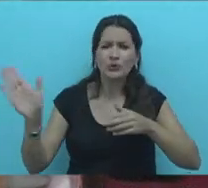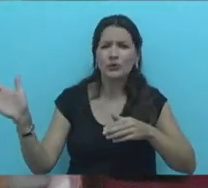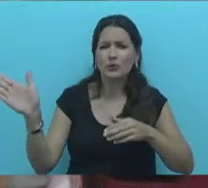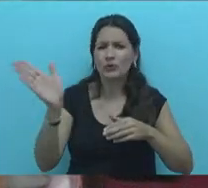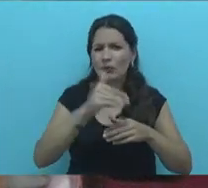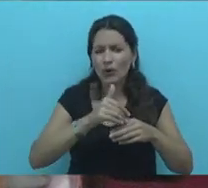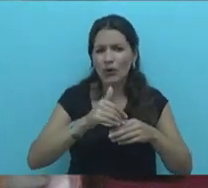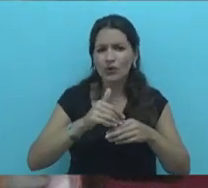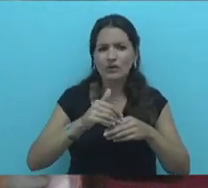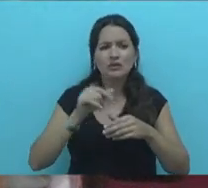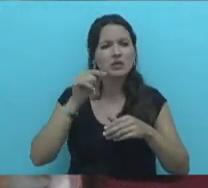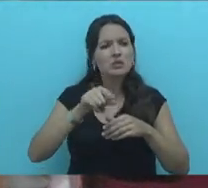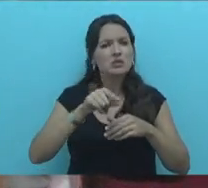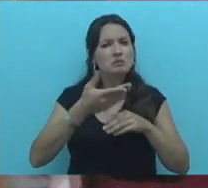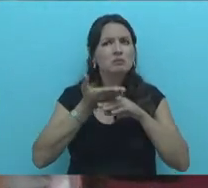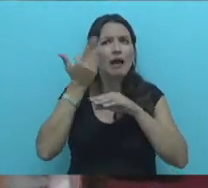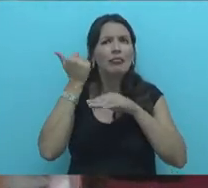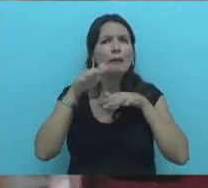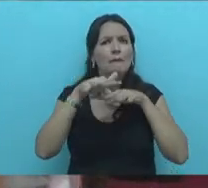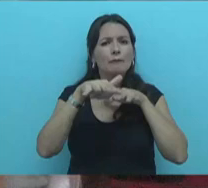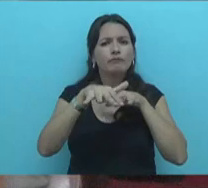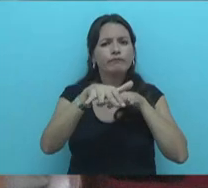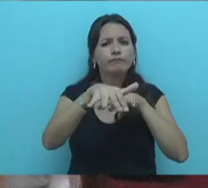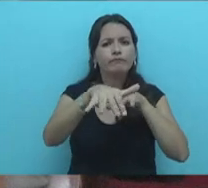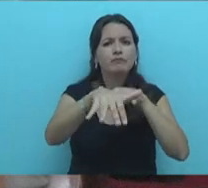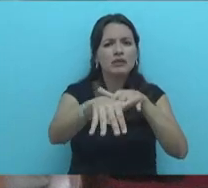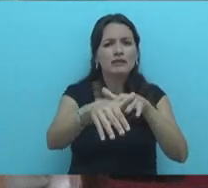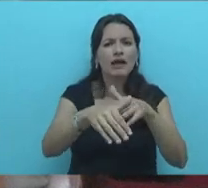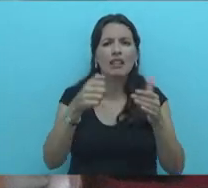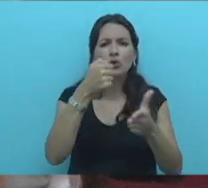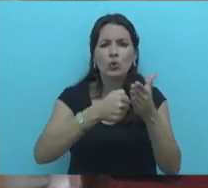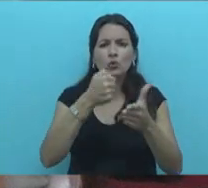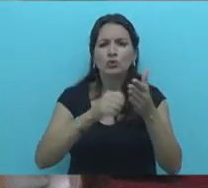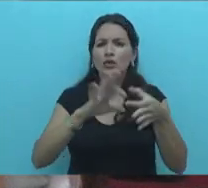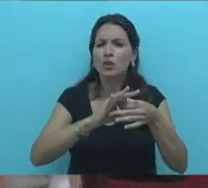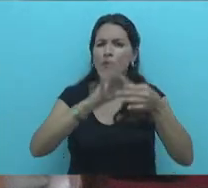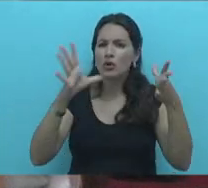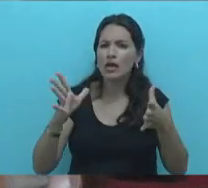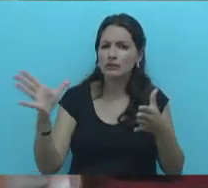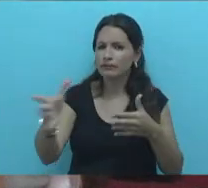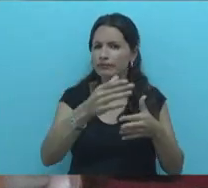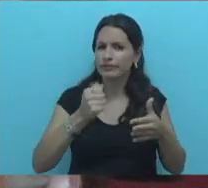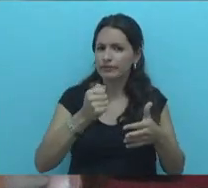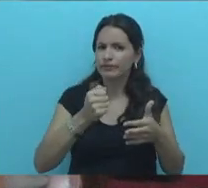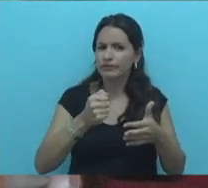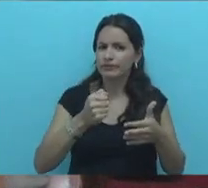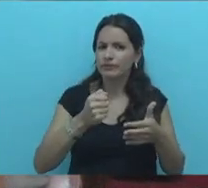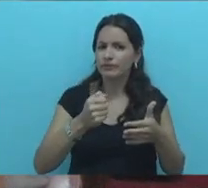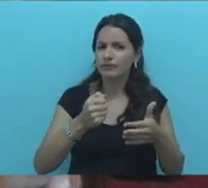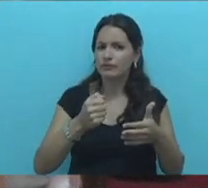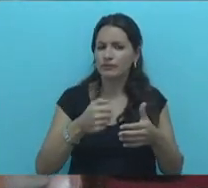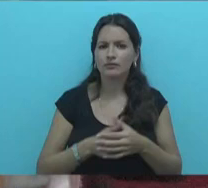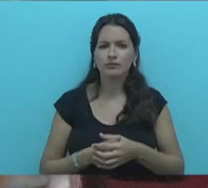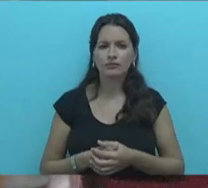militaron valientemente en defensa de la democracia, por la recuperación de la democracia. Muchos de